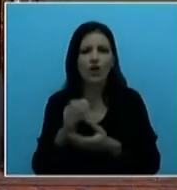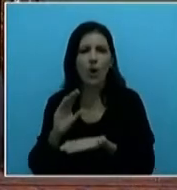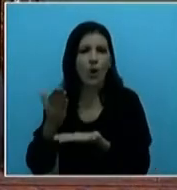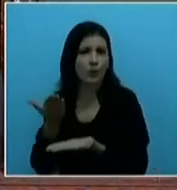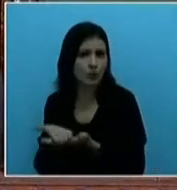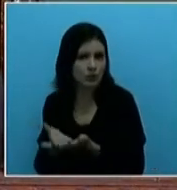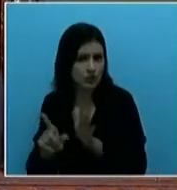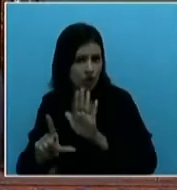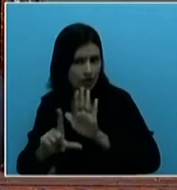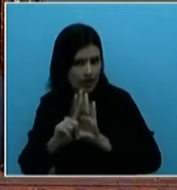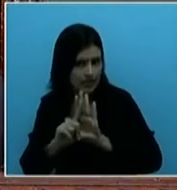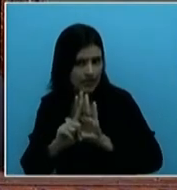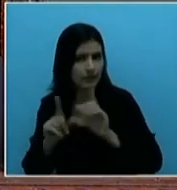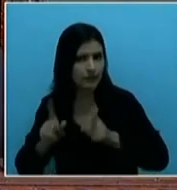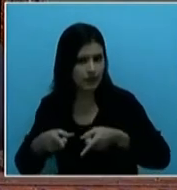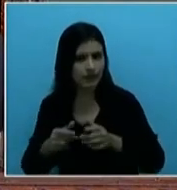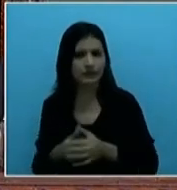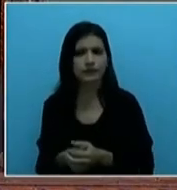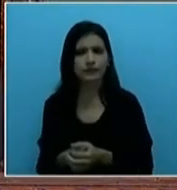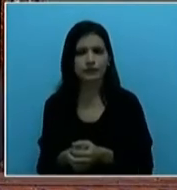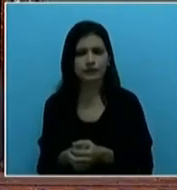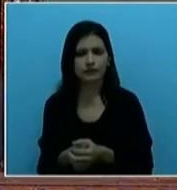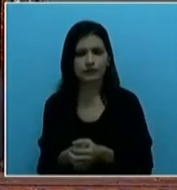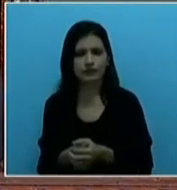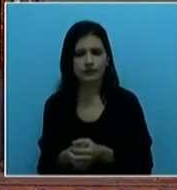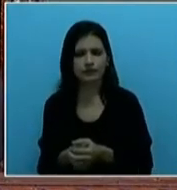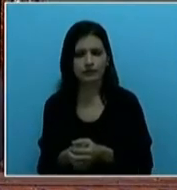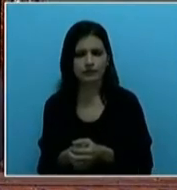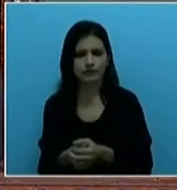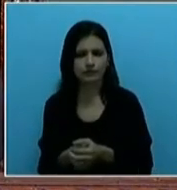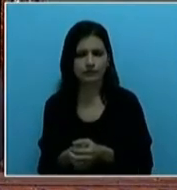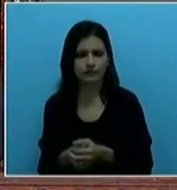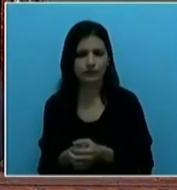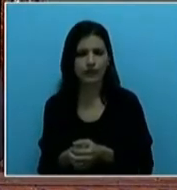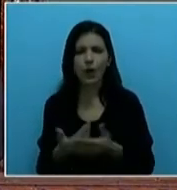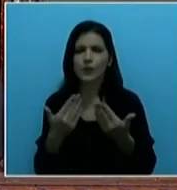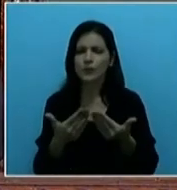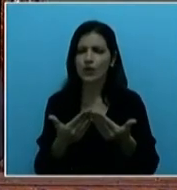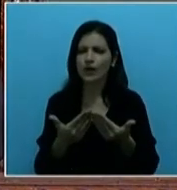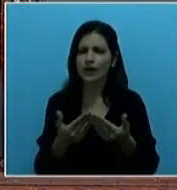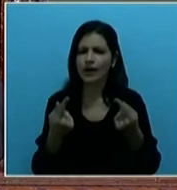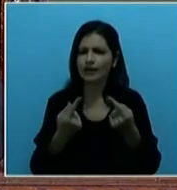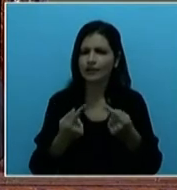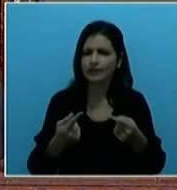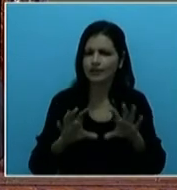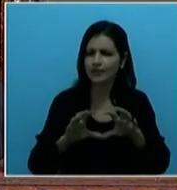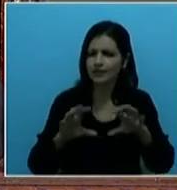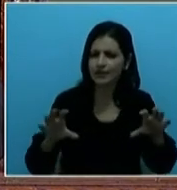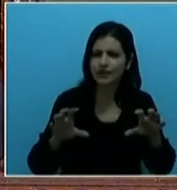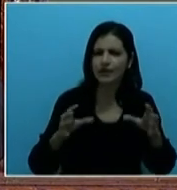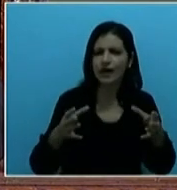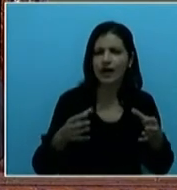pública provincial y marcar una línea infranqueable que divida a las instituciones estatales y la legalidad